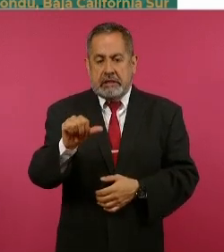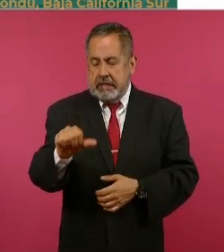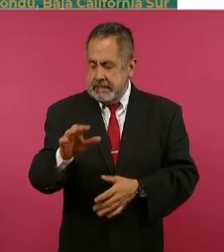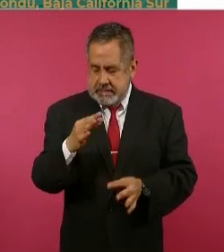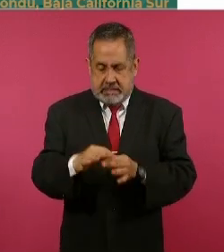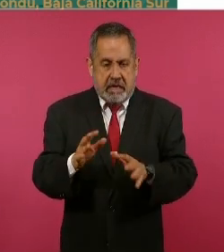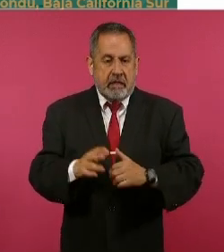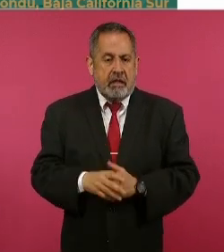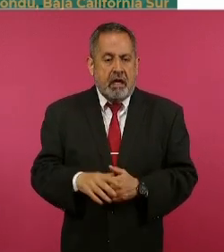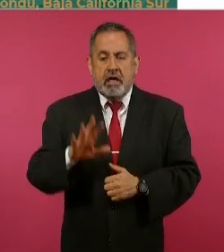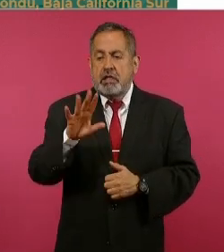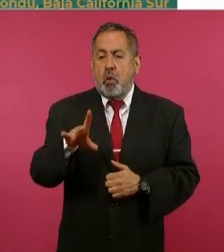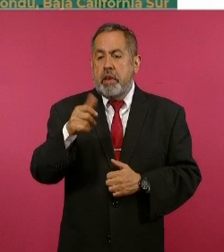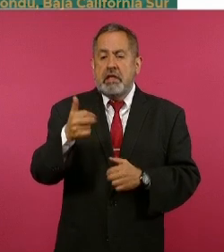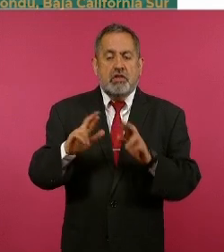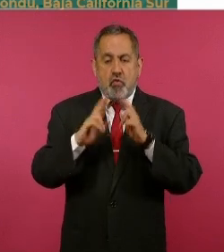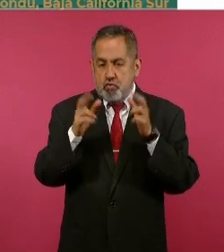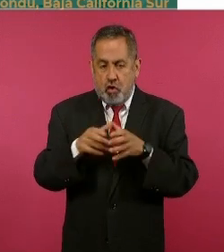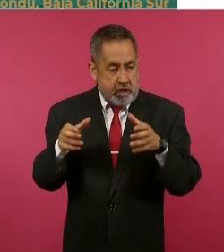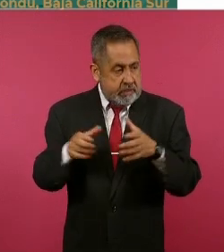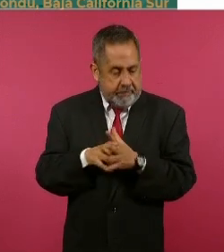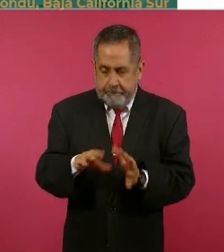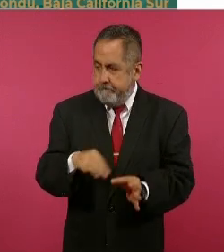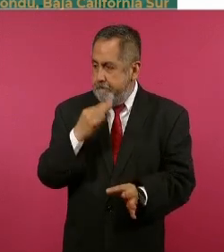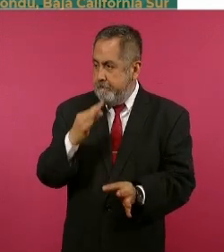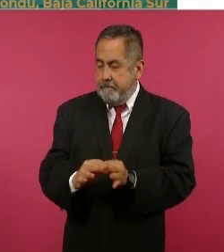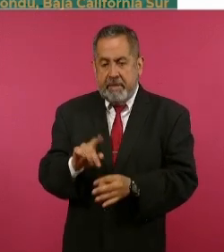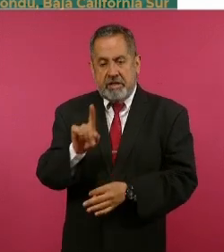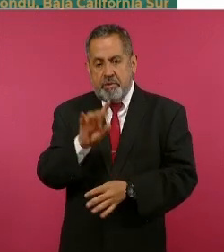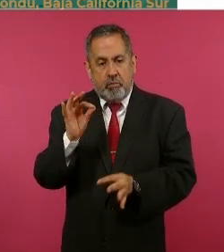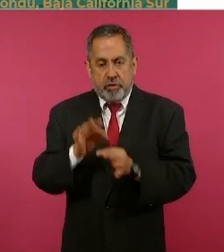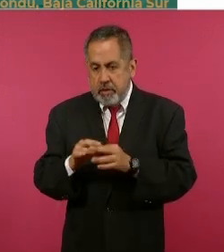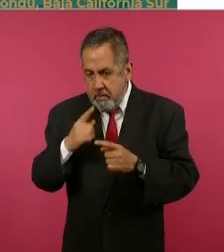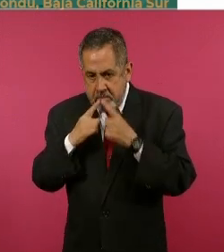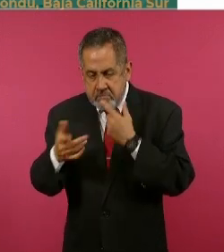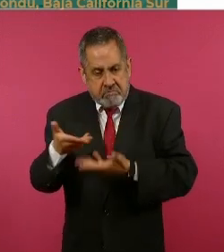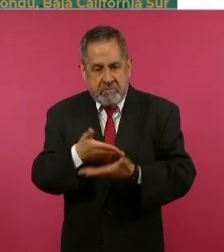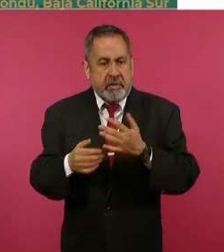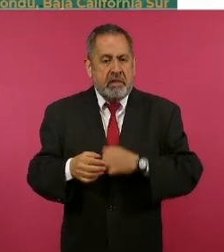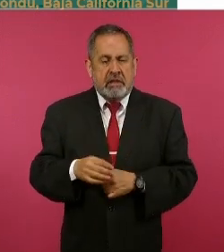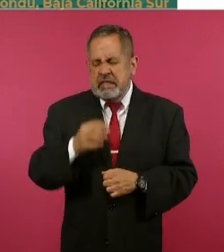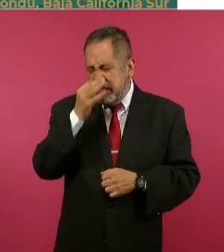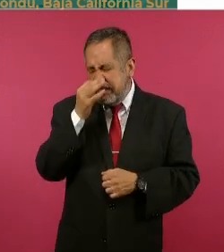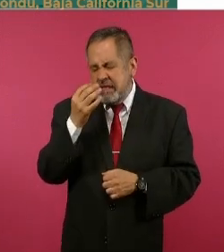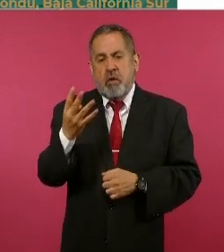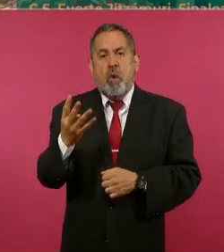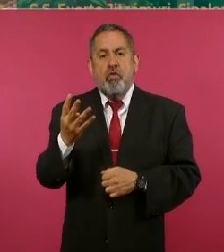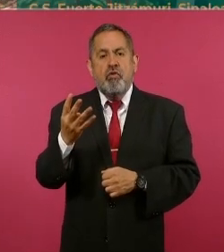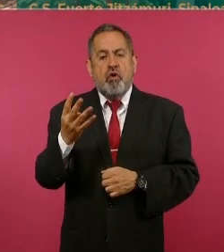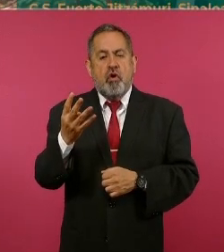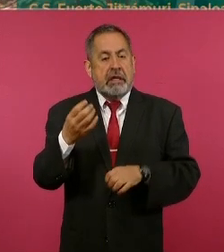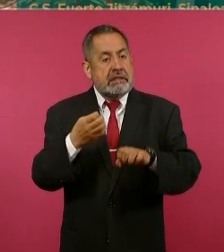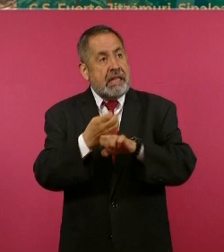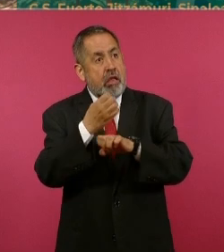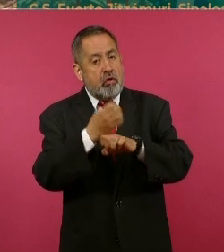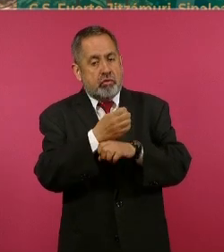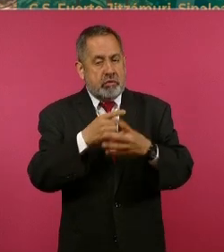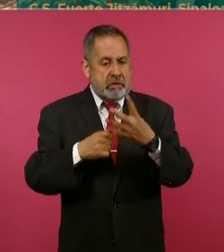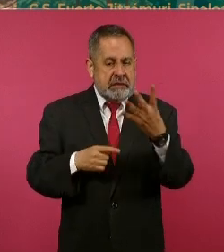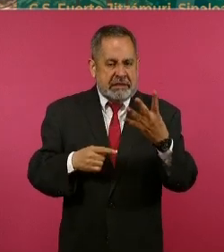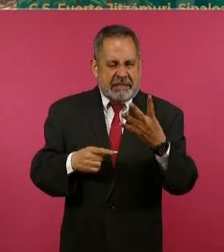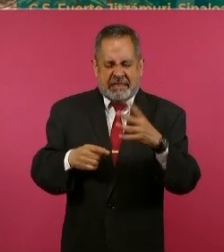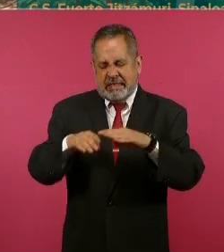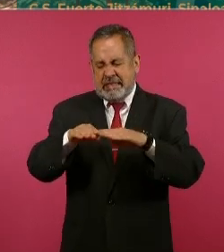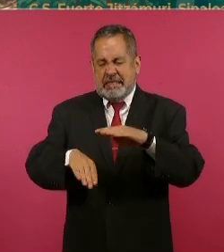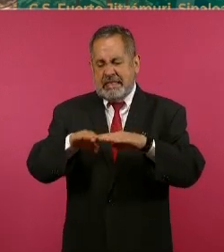llevamos 56 asambleas, es decir, el 100%. Decir que solamente en 4 de los estados estamos